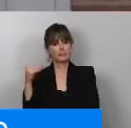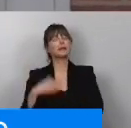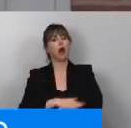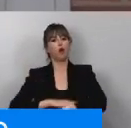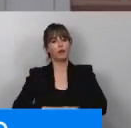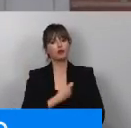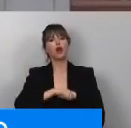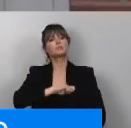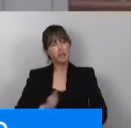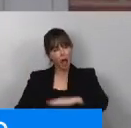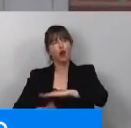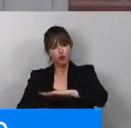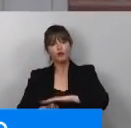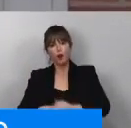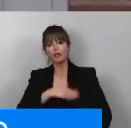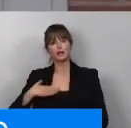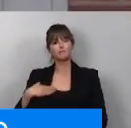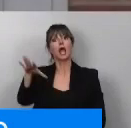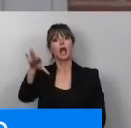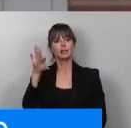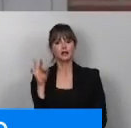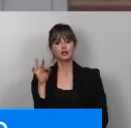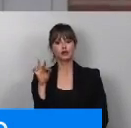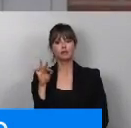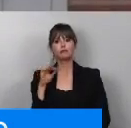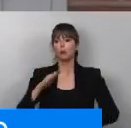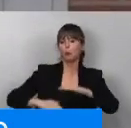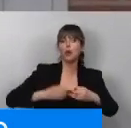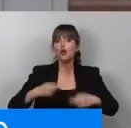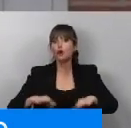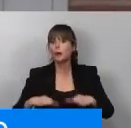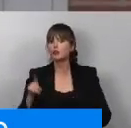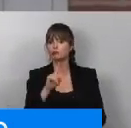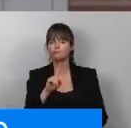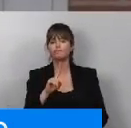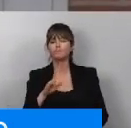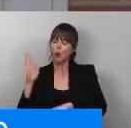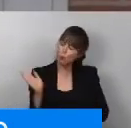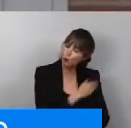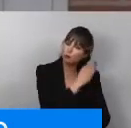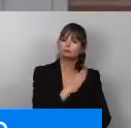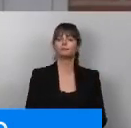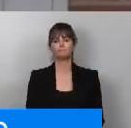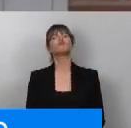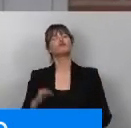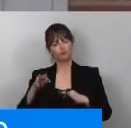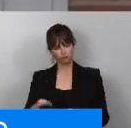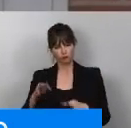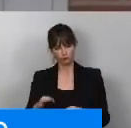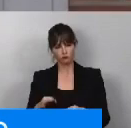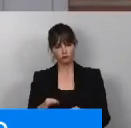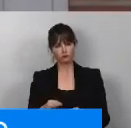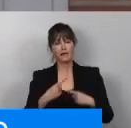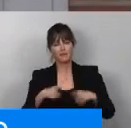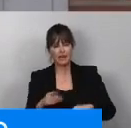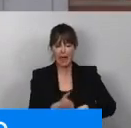España esta decisión no supone un punto y seguido es un punto y aparte se lo garantizo